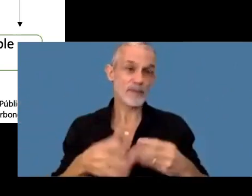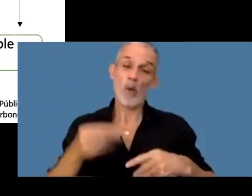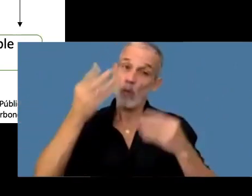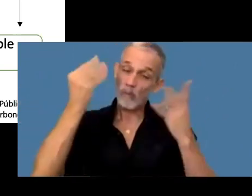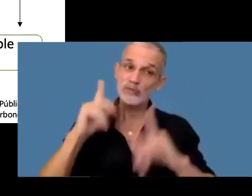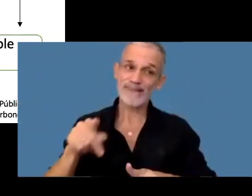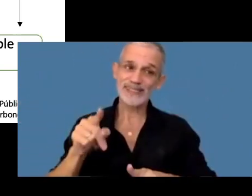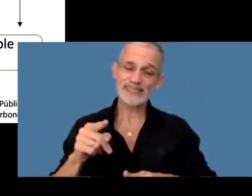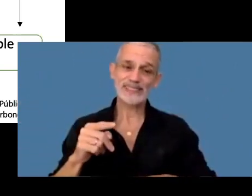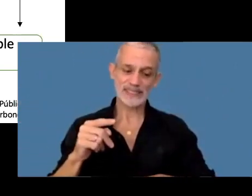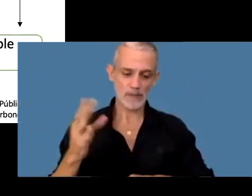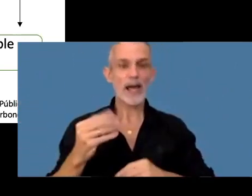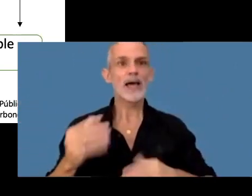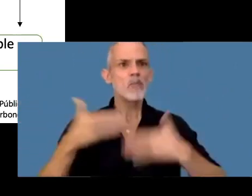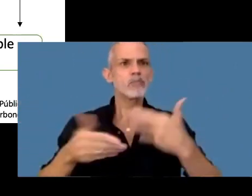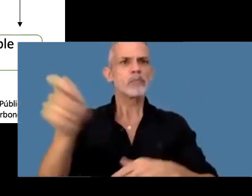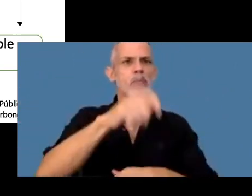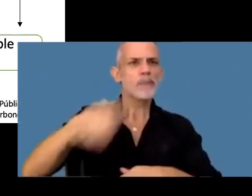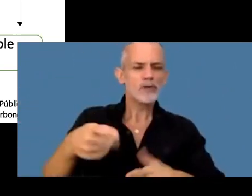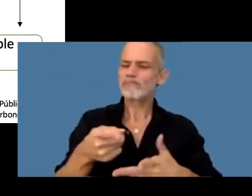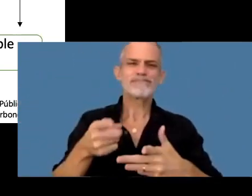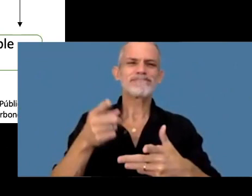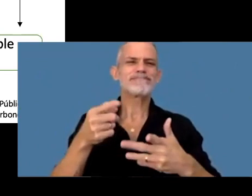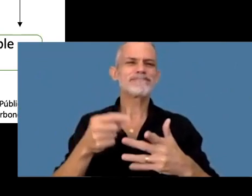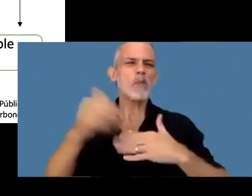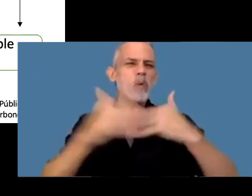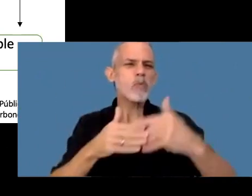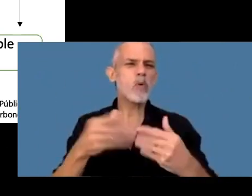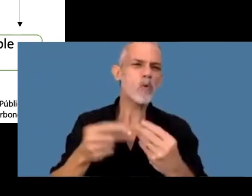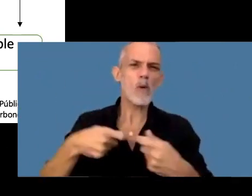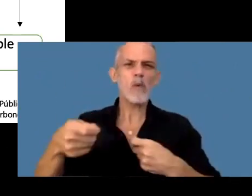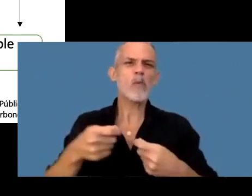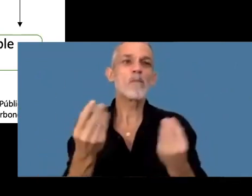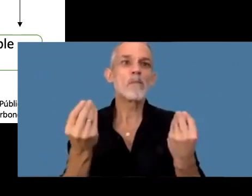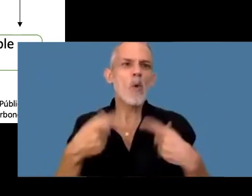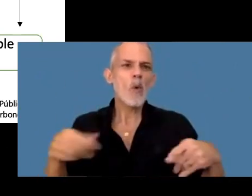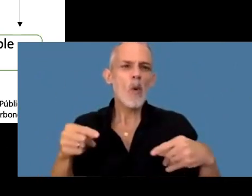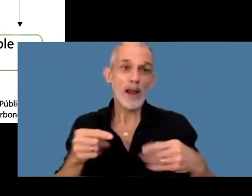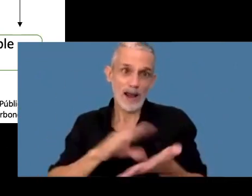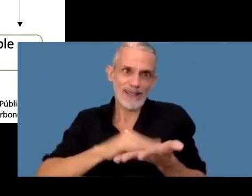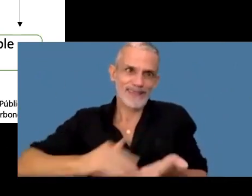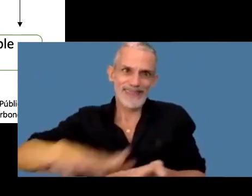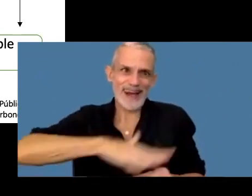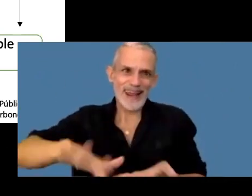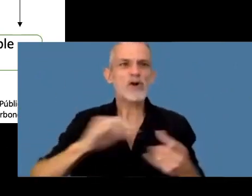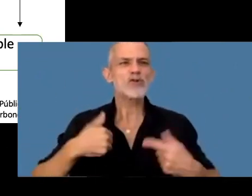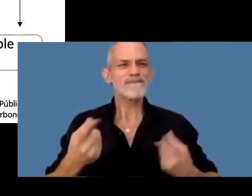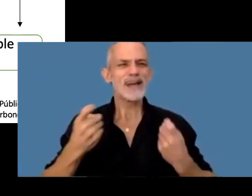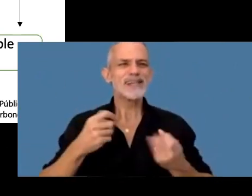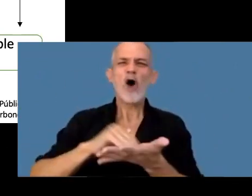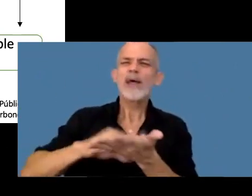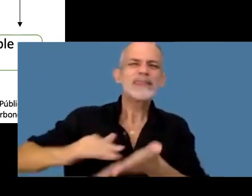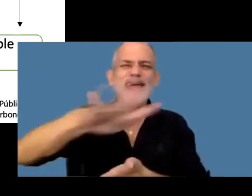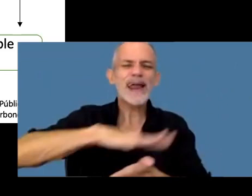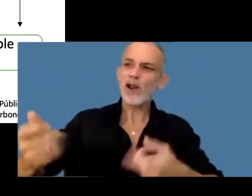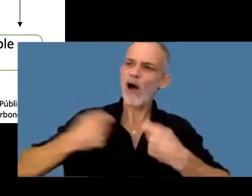para desarrollar un proyecto inmobiliario, la materia prima más importante es el terreno. Y yo necesito que me den el terreno para desarrollar la obra.